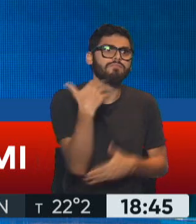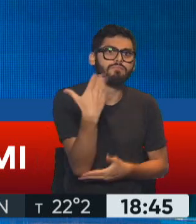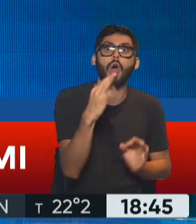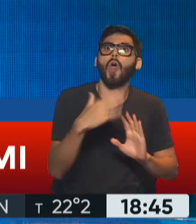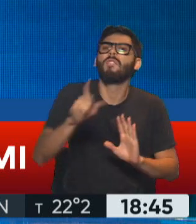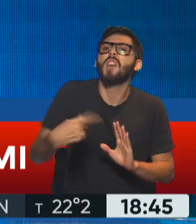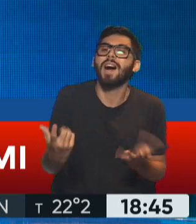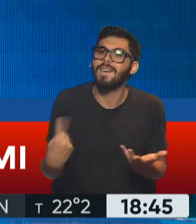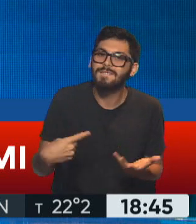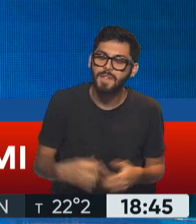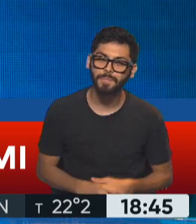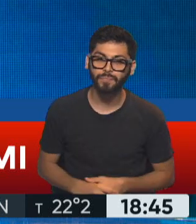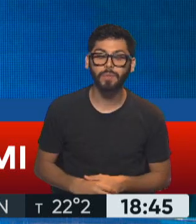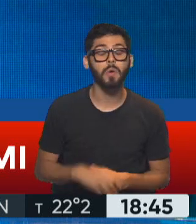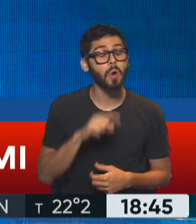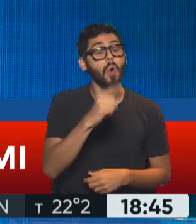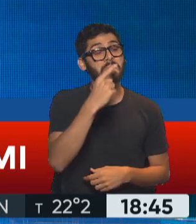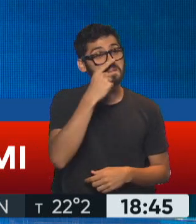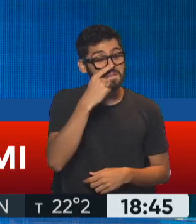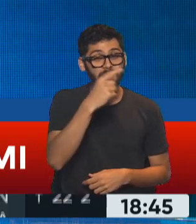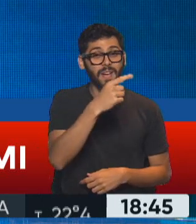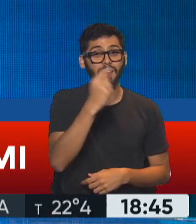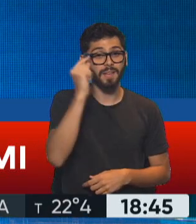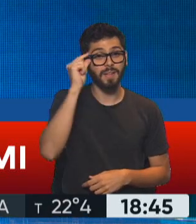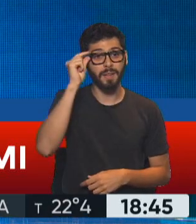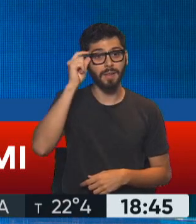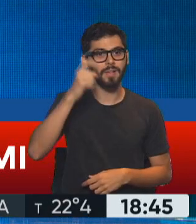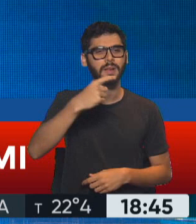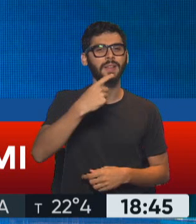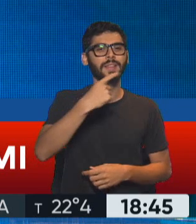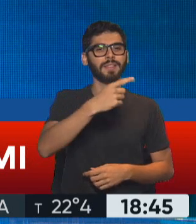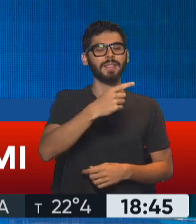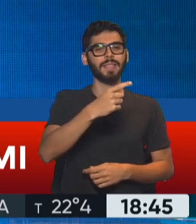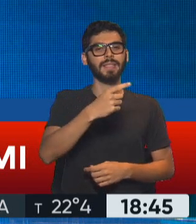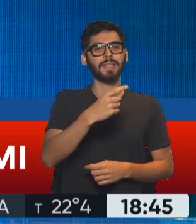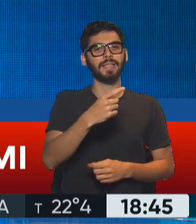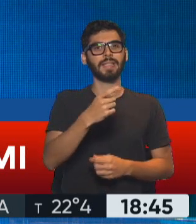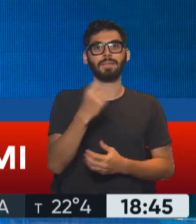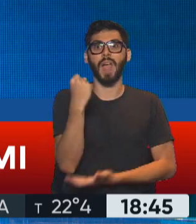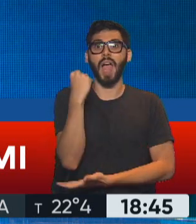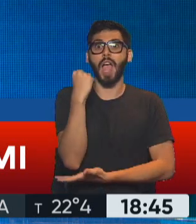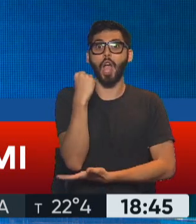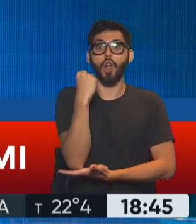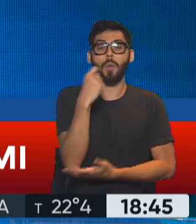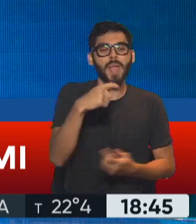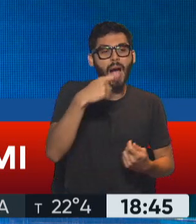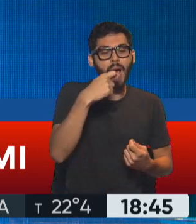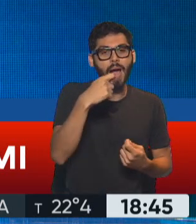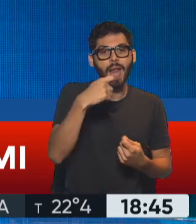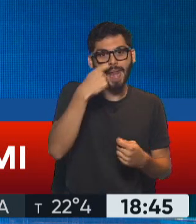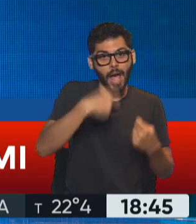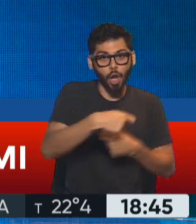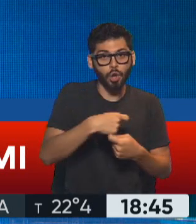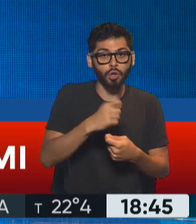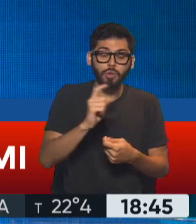la vicepresidenta, que es esta lectura que hace de el desarrollo de la economía narco. Cuando digo la economía narco no me estoy